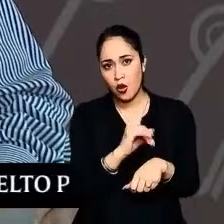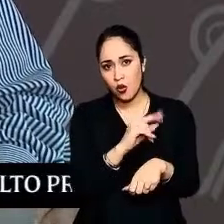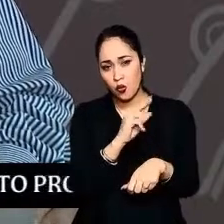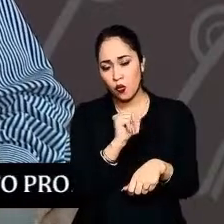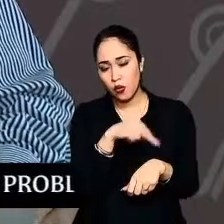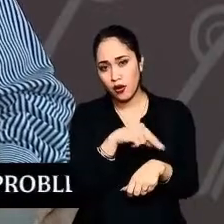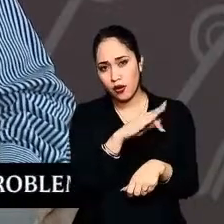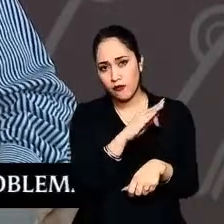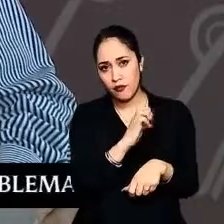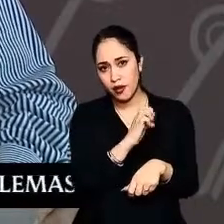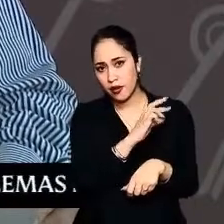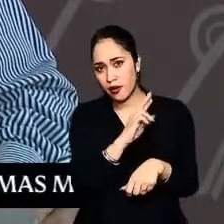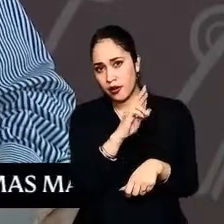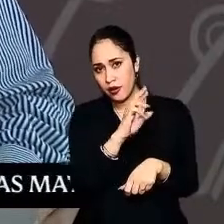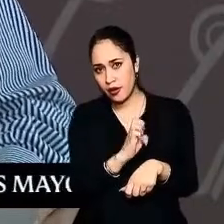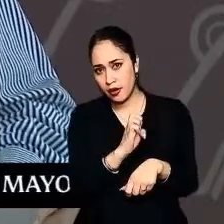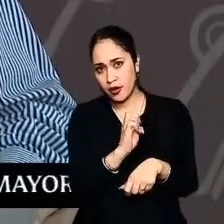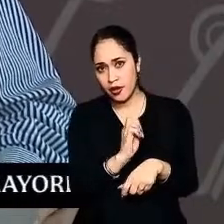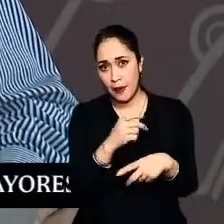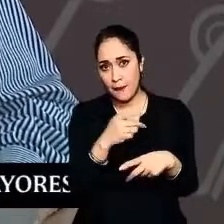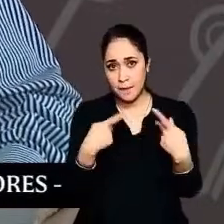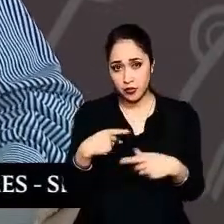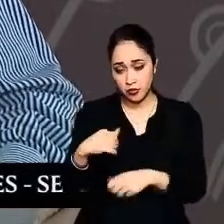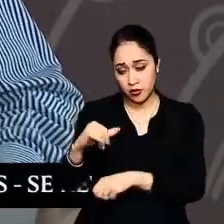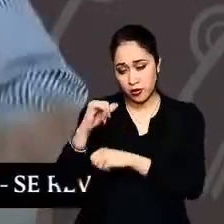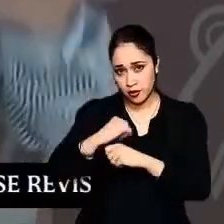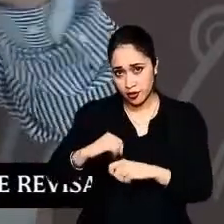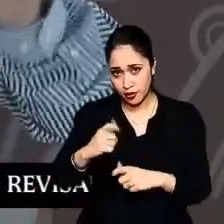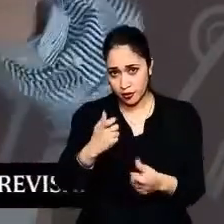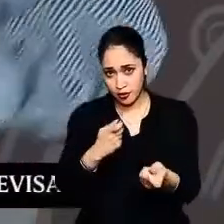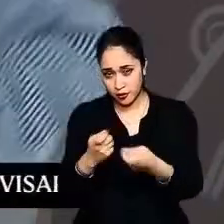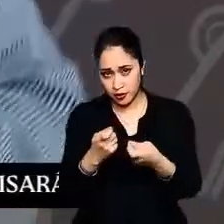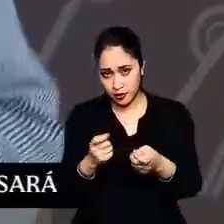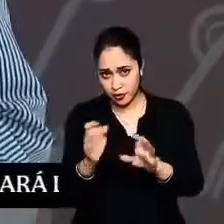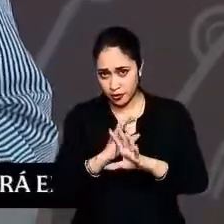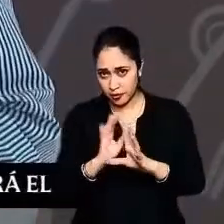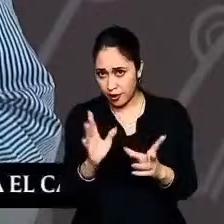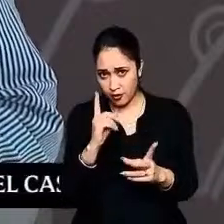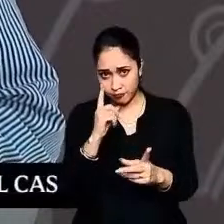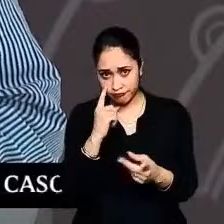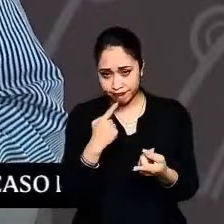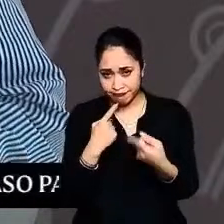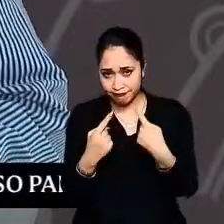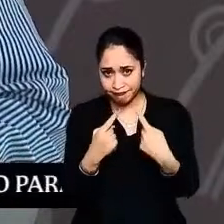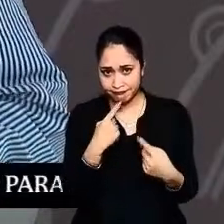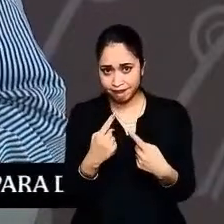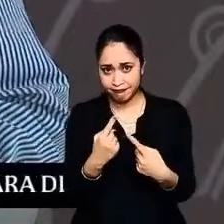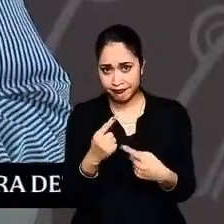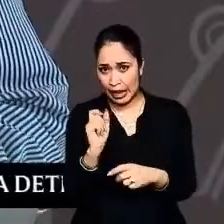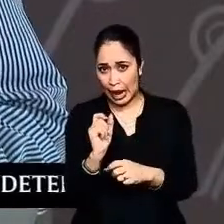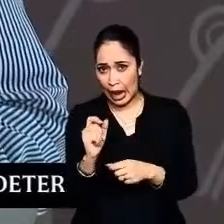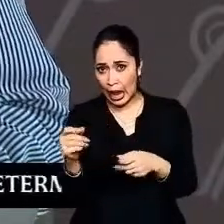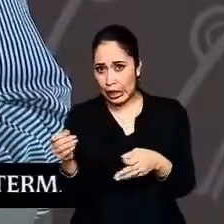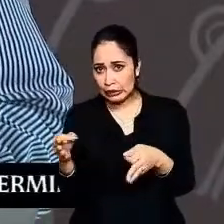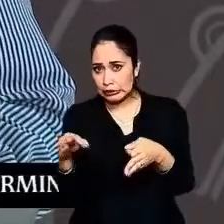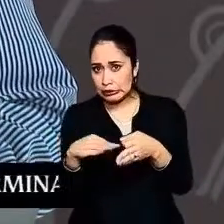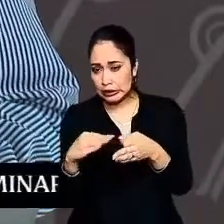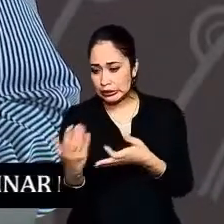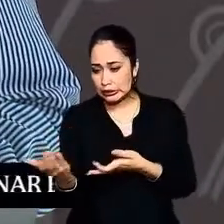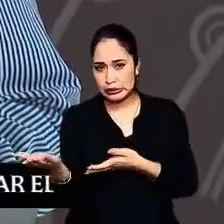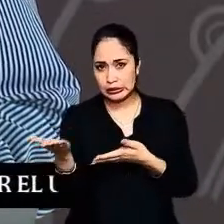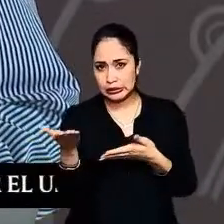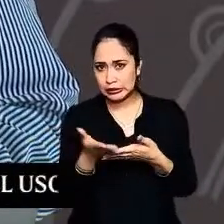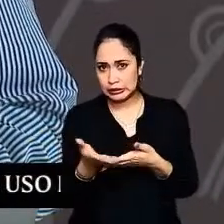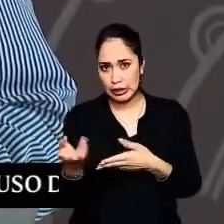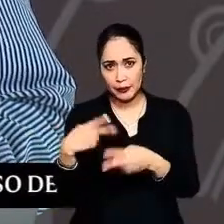pero ya lo vimos directamente con los operativos de la compra. Estuvo el secretario, le dijeron que ya estaban por venir. Yo espero que eso estén por venir. Yo